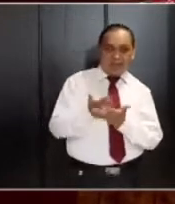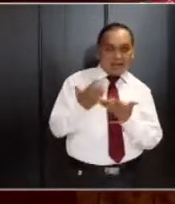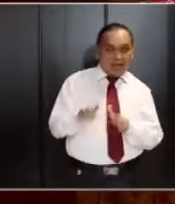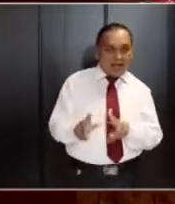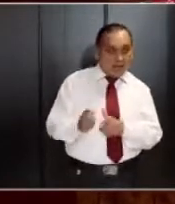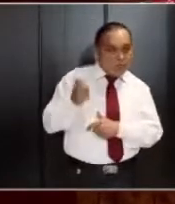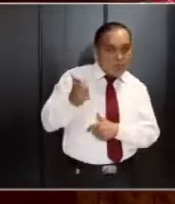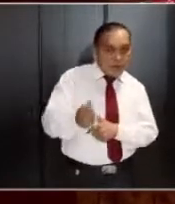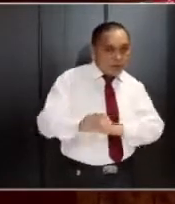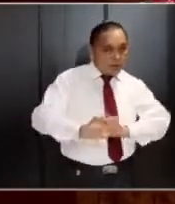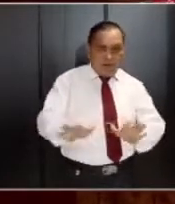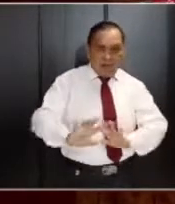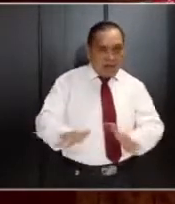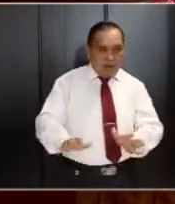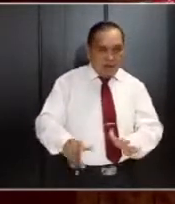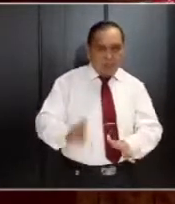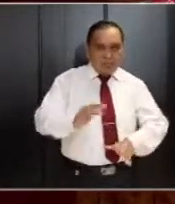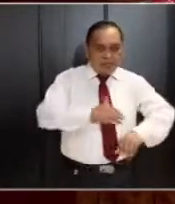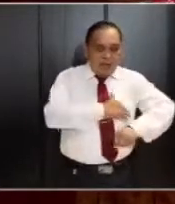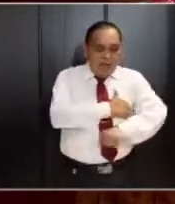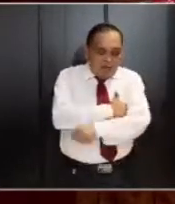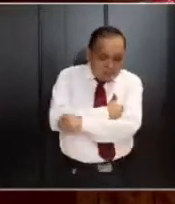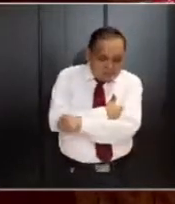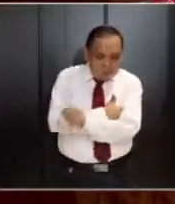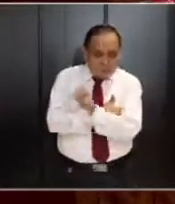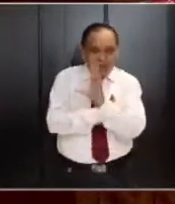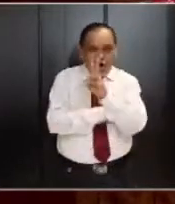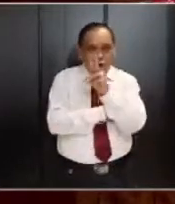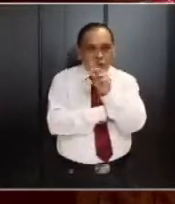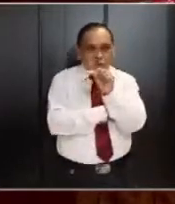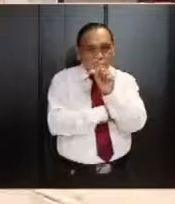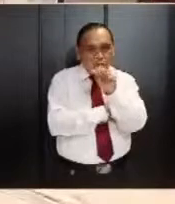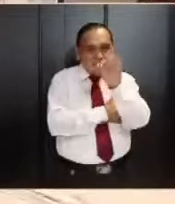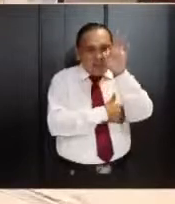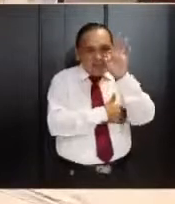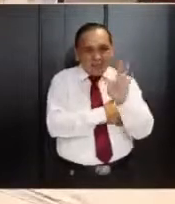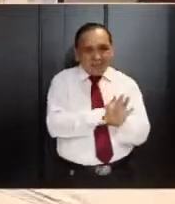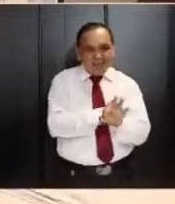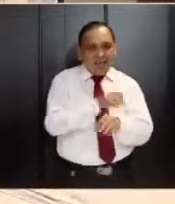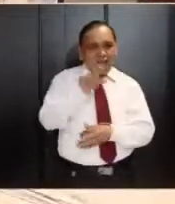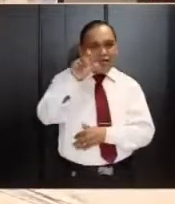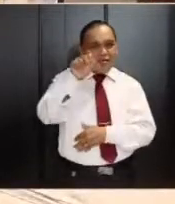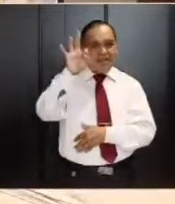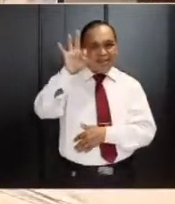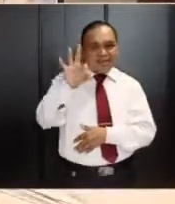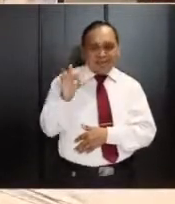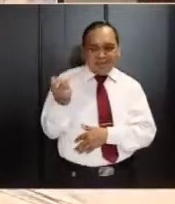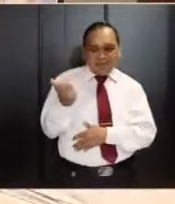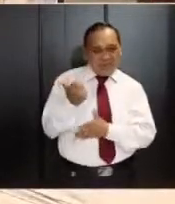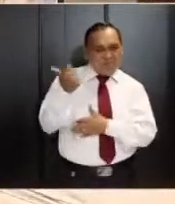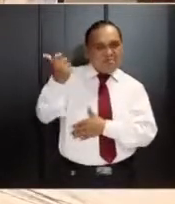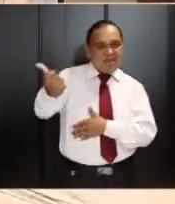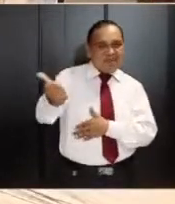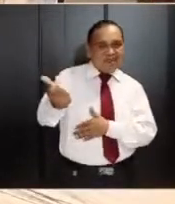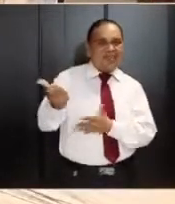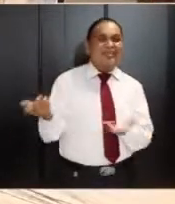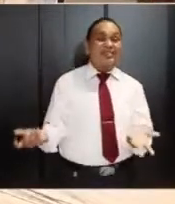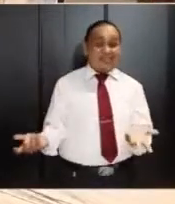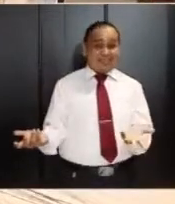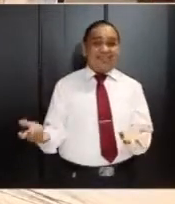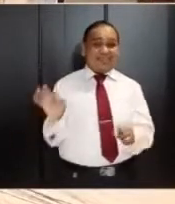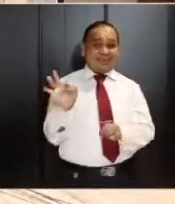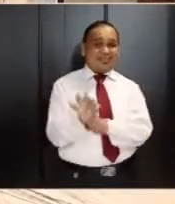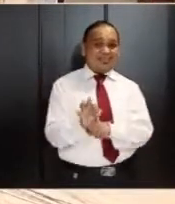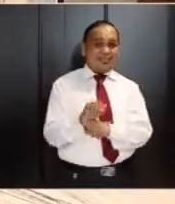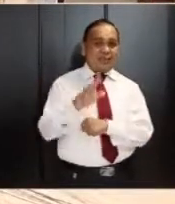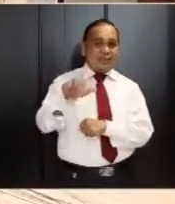vas a pagar. Ya te ahorraste un 80% y nada más un 20% ellos te quitan. Pero como tú dices,